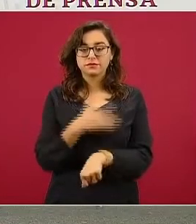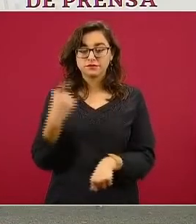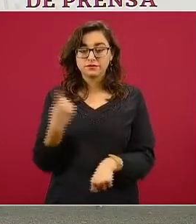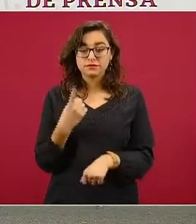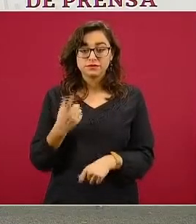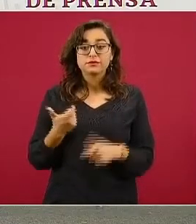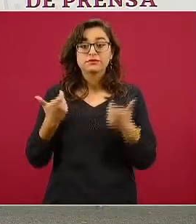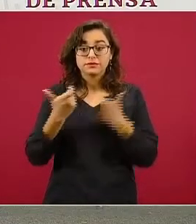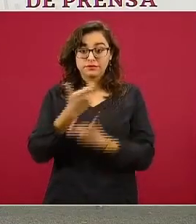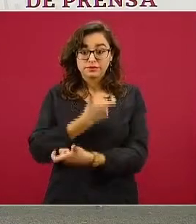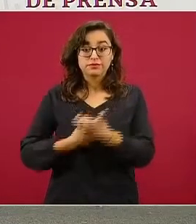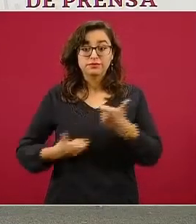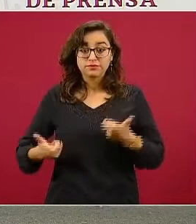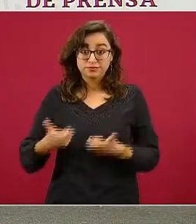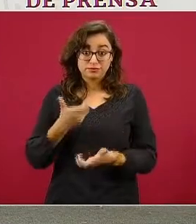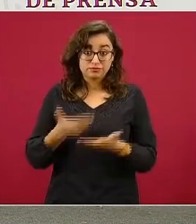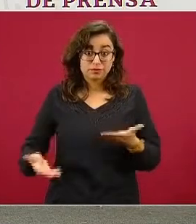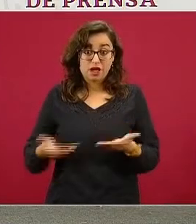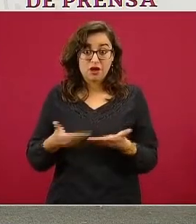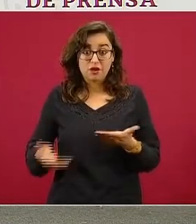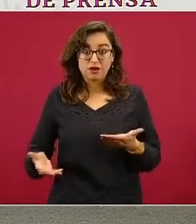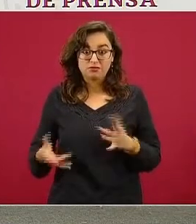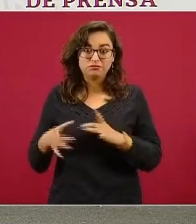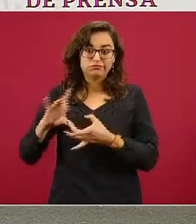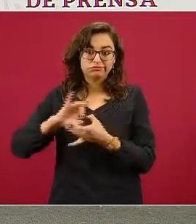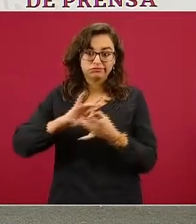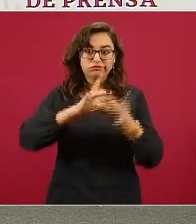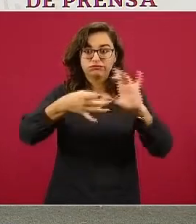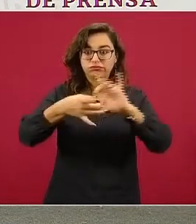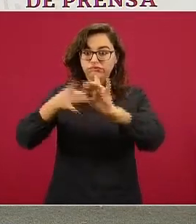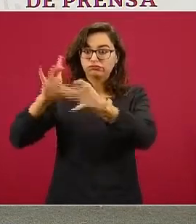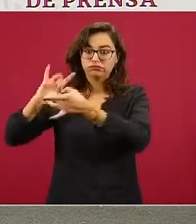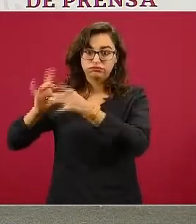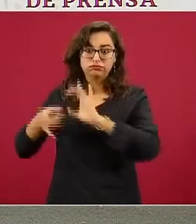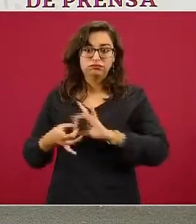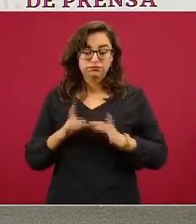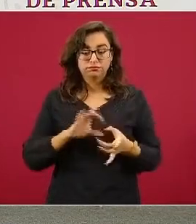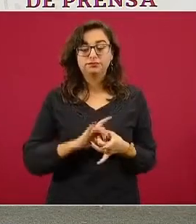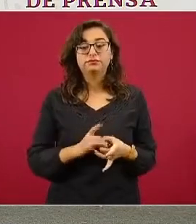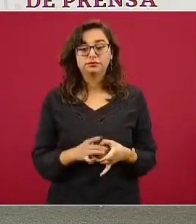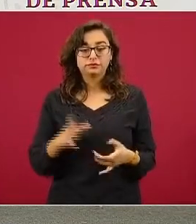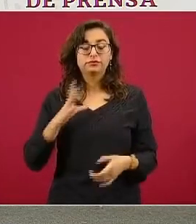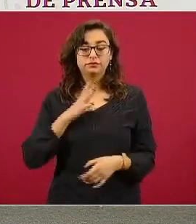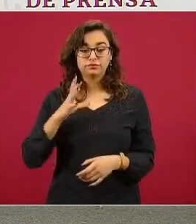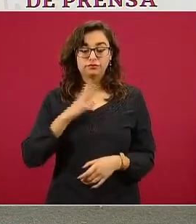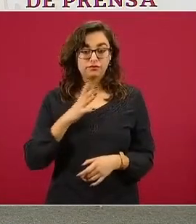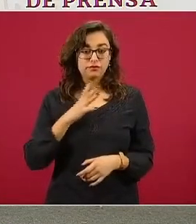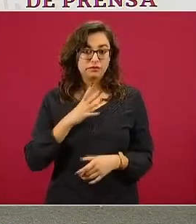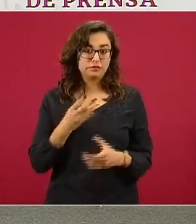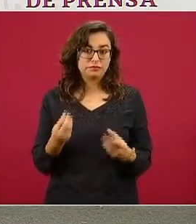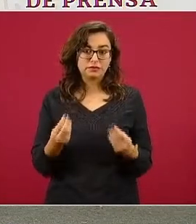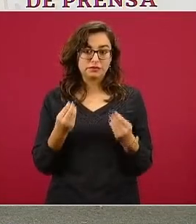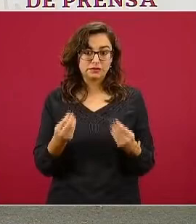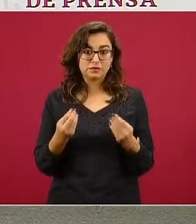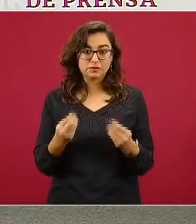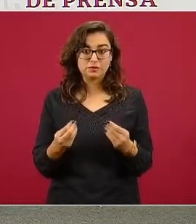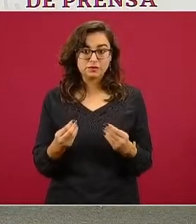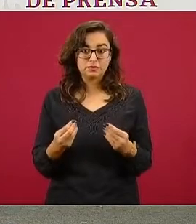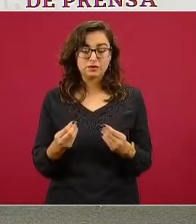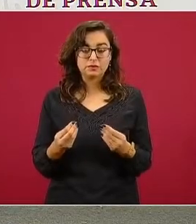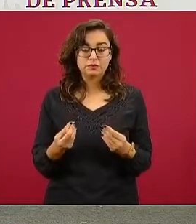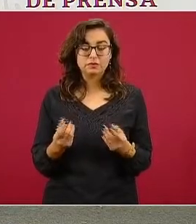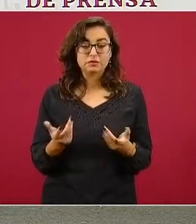economías contemporáneas están interconectadas. Existe una enorme dependencia económica entre los